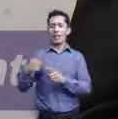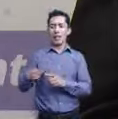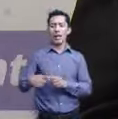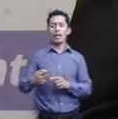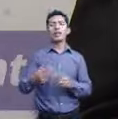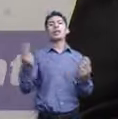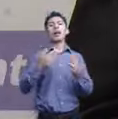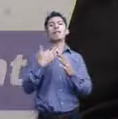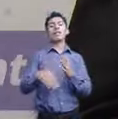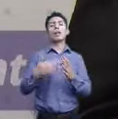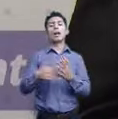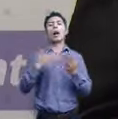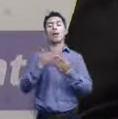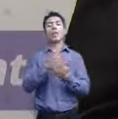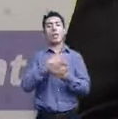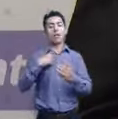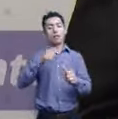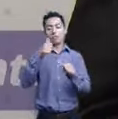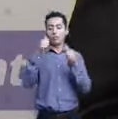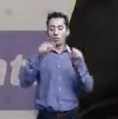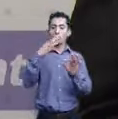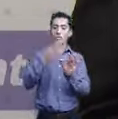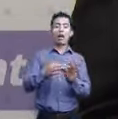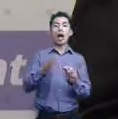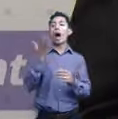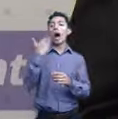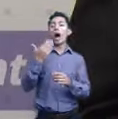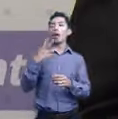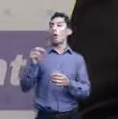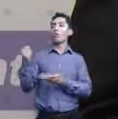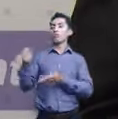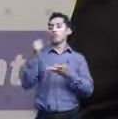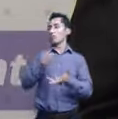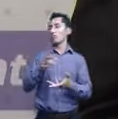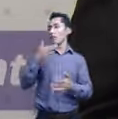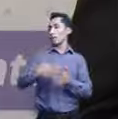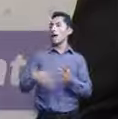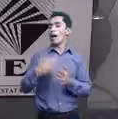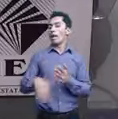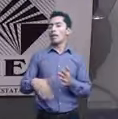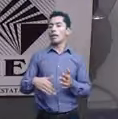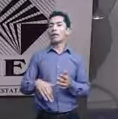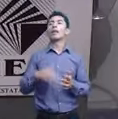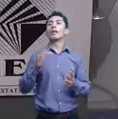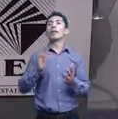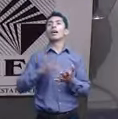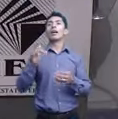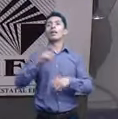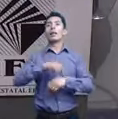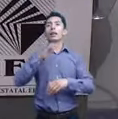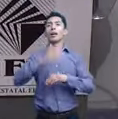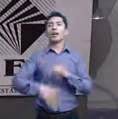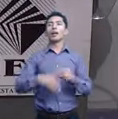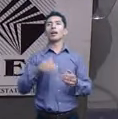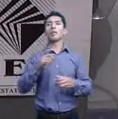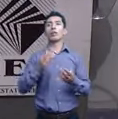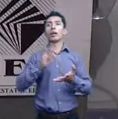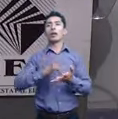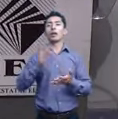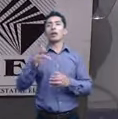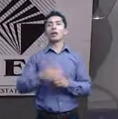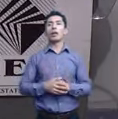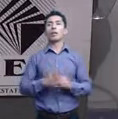grandes necesidades que hoy tenemos que cumplir. Hoy no llegó el presupuesto que tenía que llegar. Se acabó su tiempo. Muchas gracias